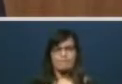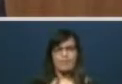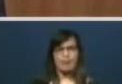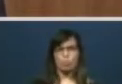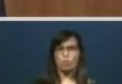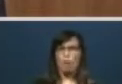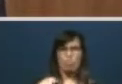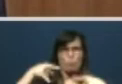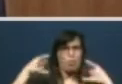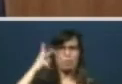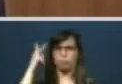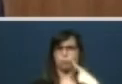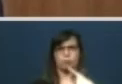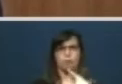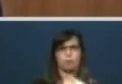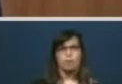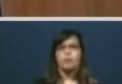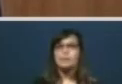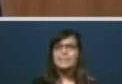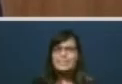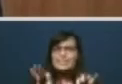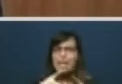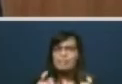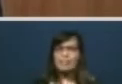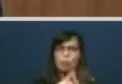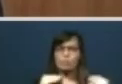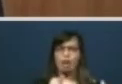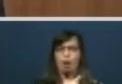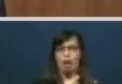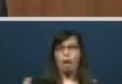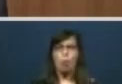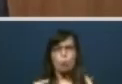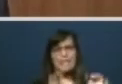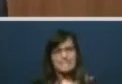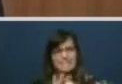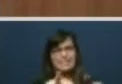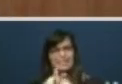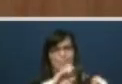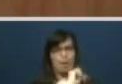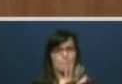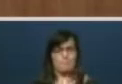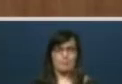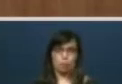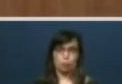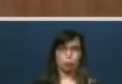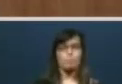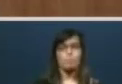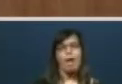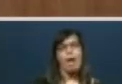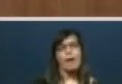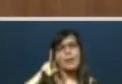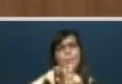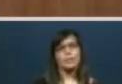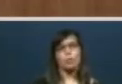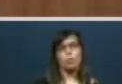y refuerce la necesaria especialización de cada universidad en el área de investigación hemos